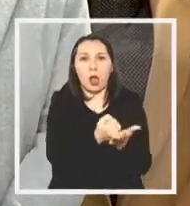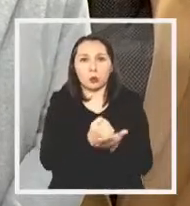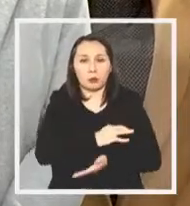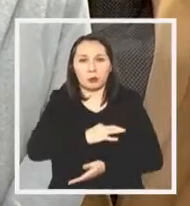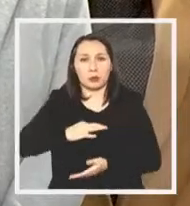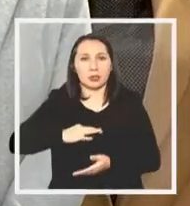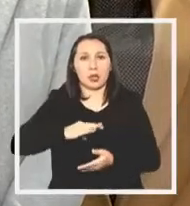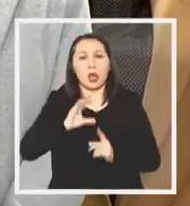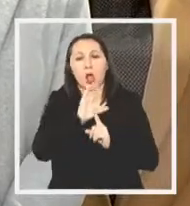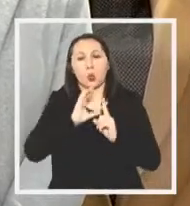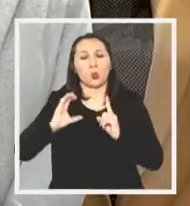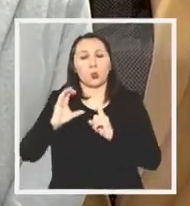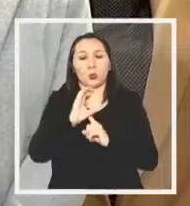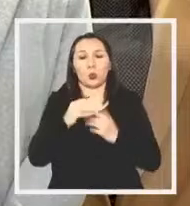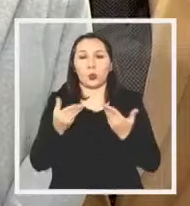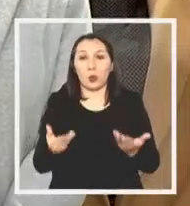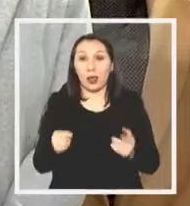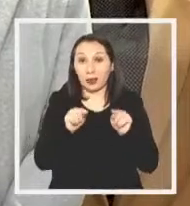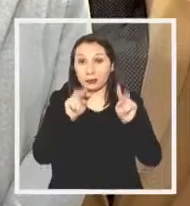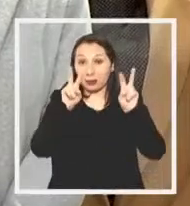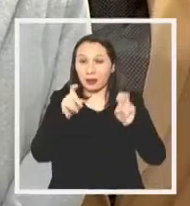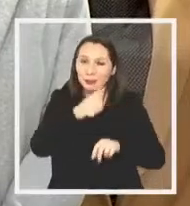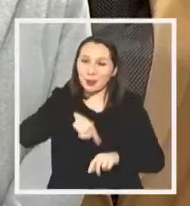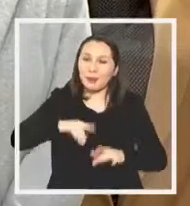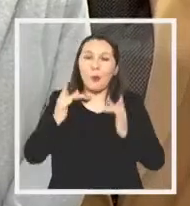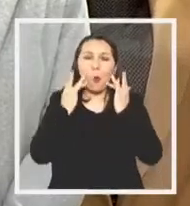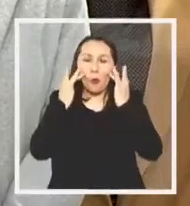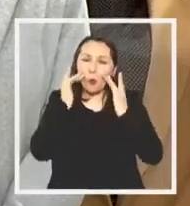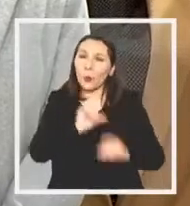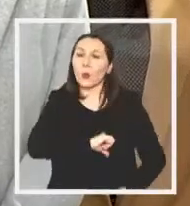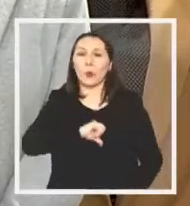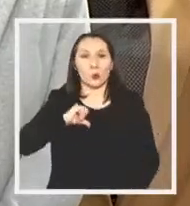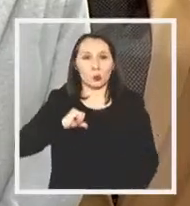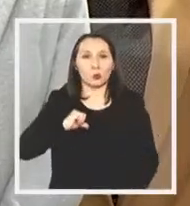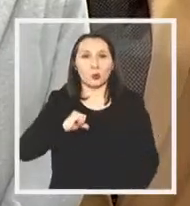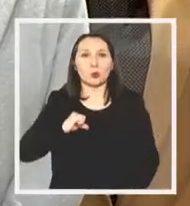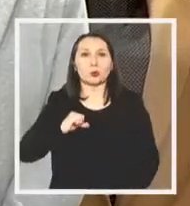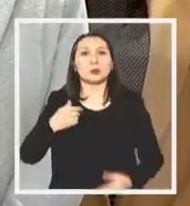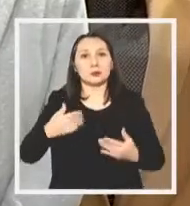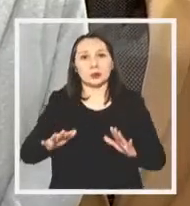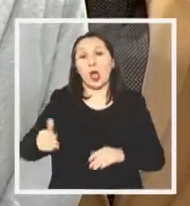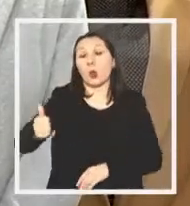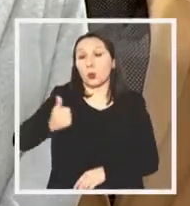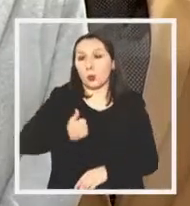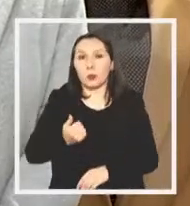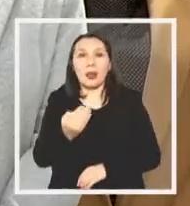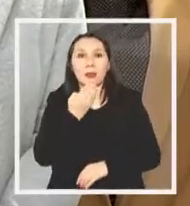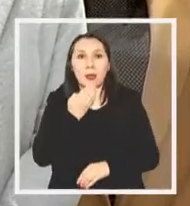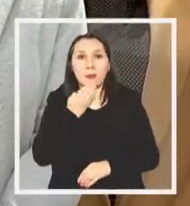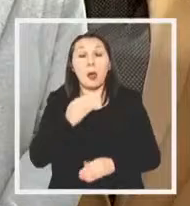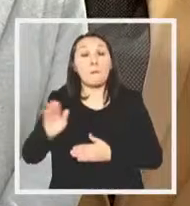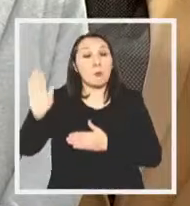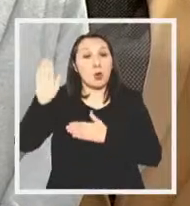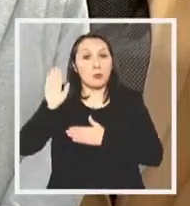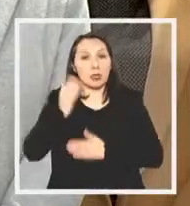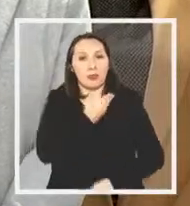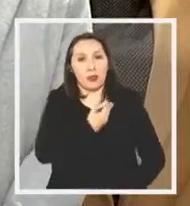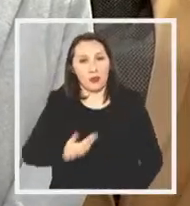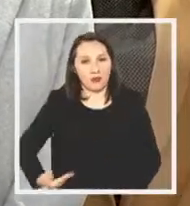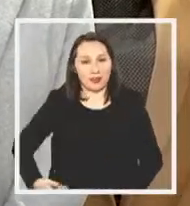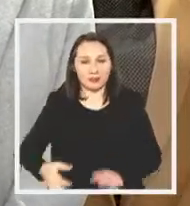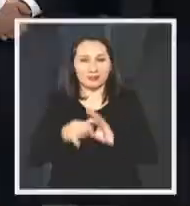del Ministerio de las culturas Así que en ese sentido Estamos contentos orgullosas de que se esté cumpliendo también esta Promesa de gobierno